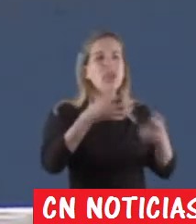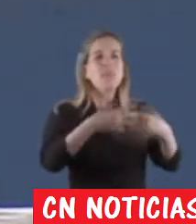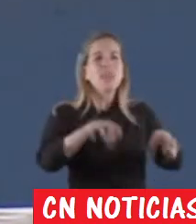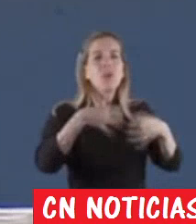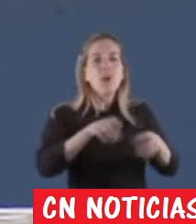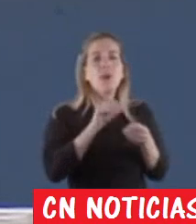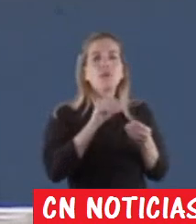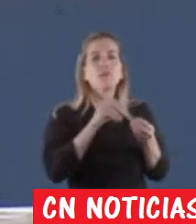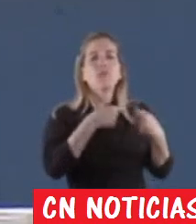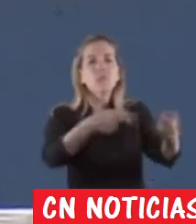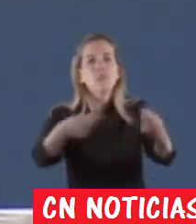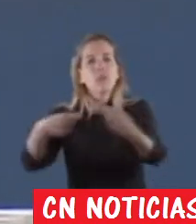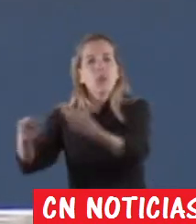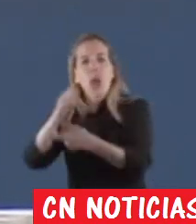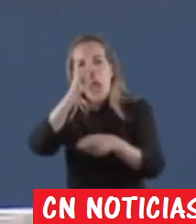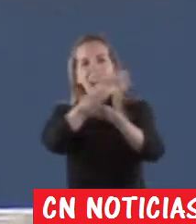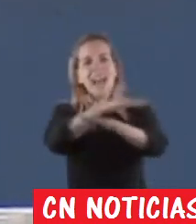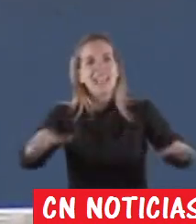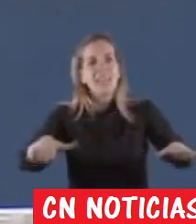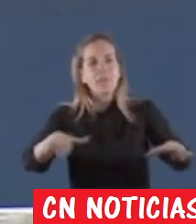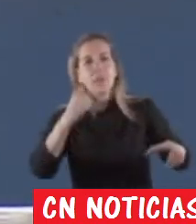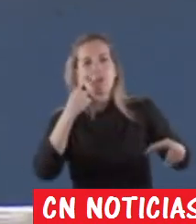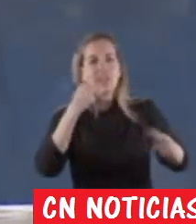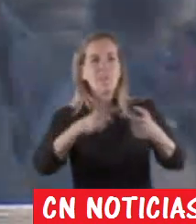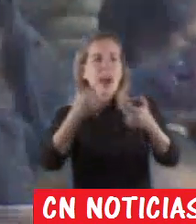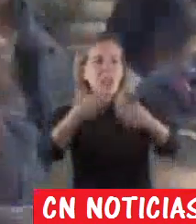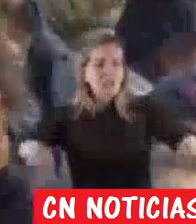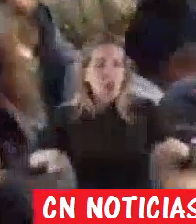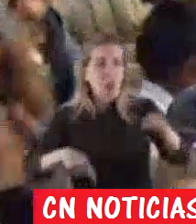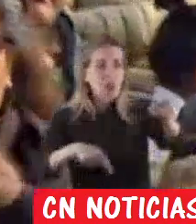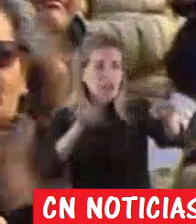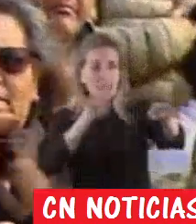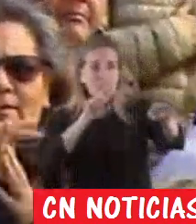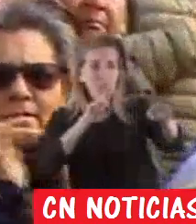Zamora, municipales y comunitarios. ¿Y lo consiguió?